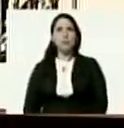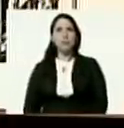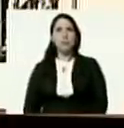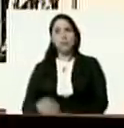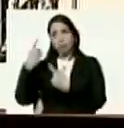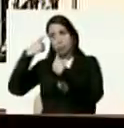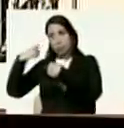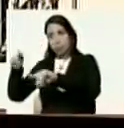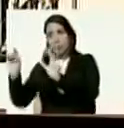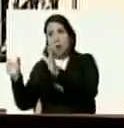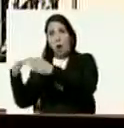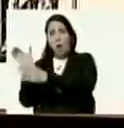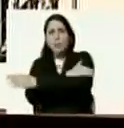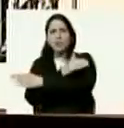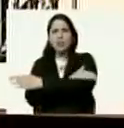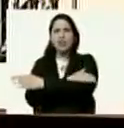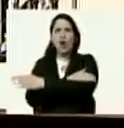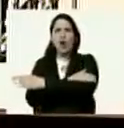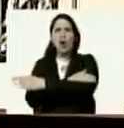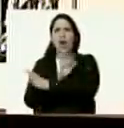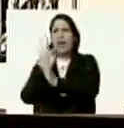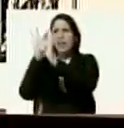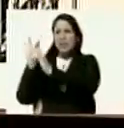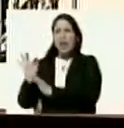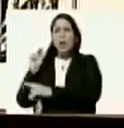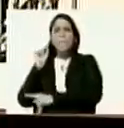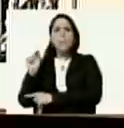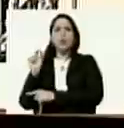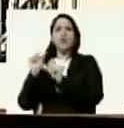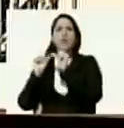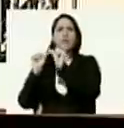Ellos son los herederos del punto fijismo.